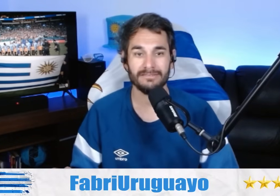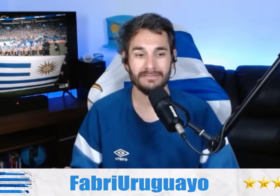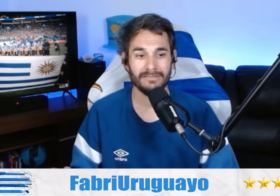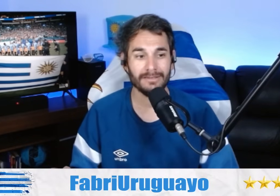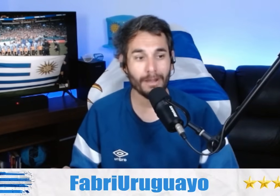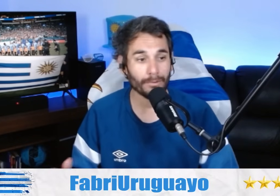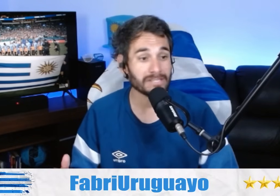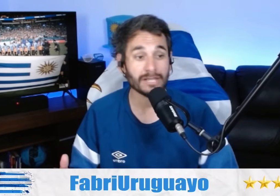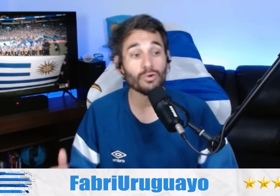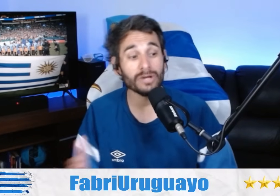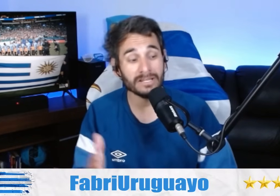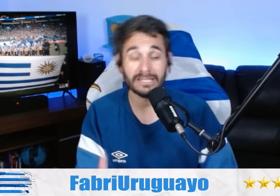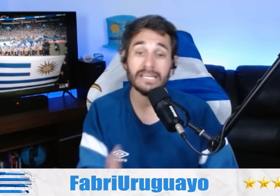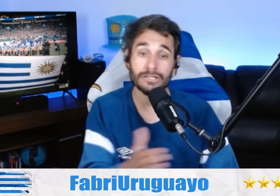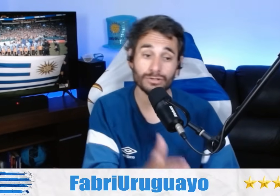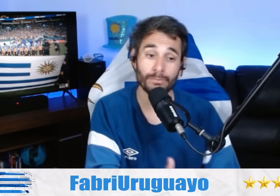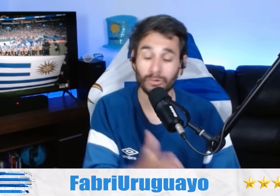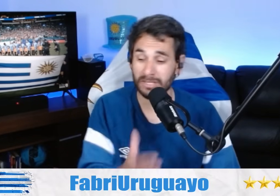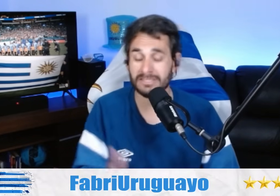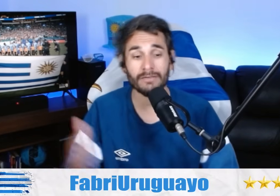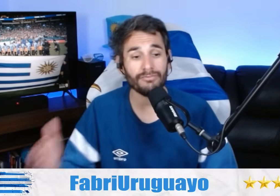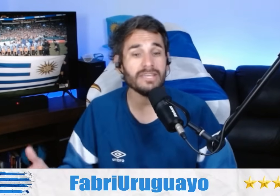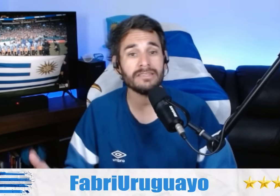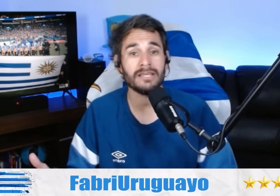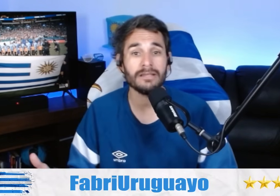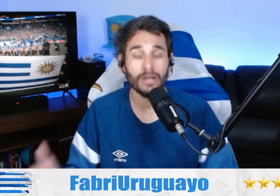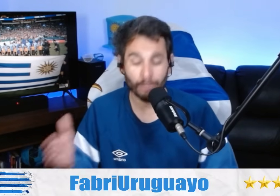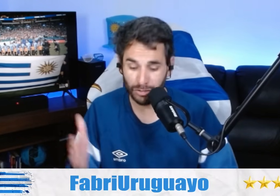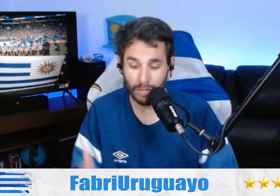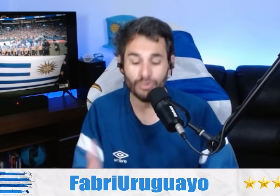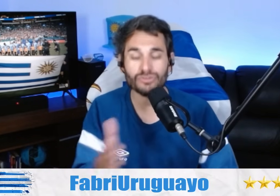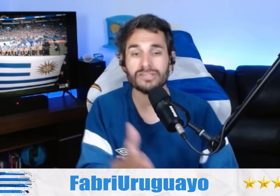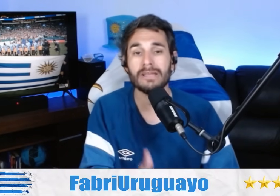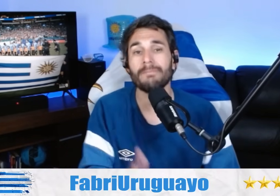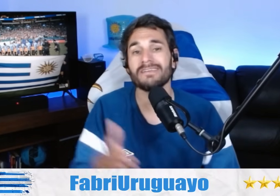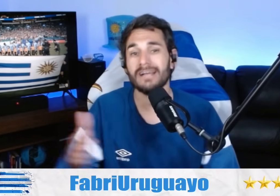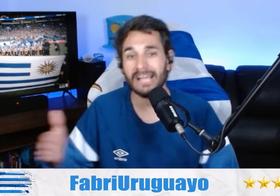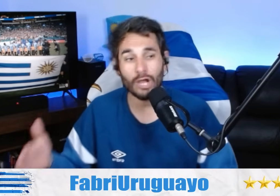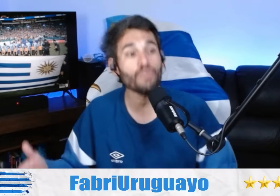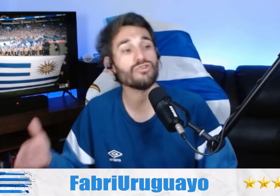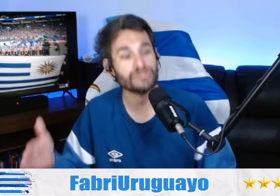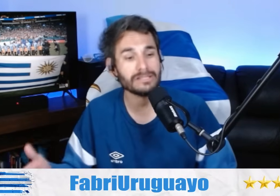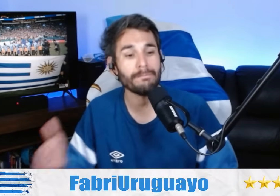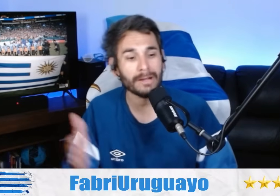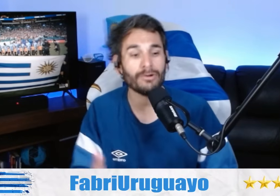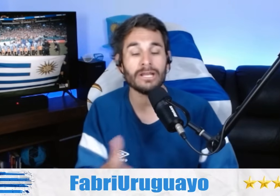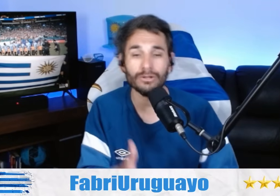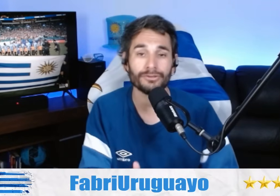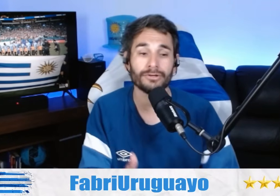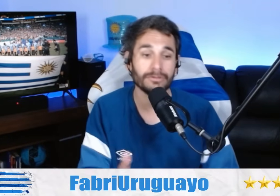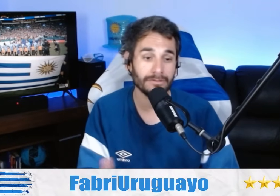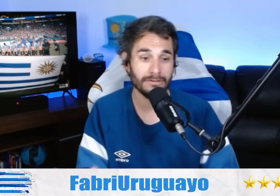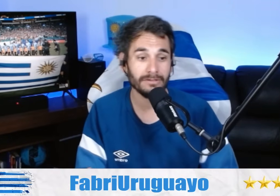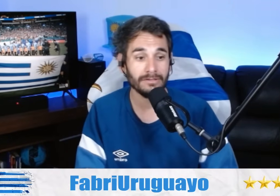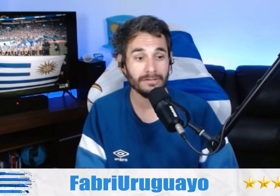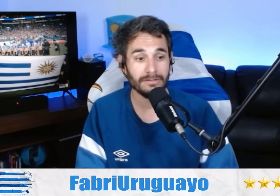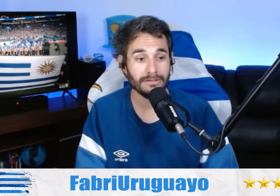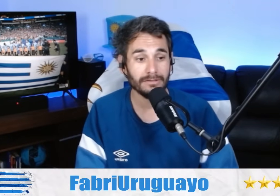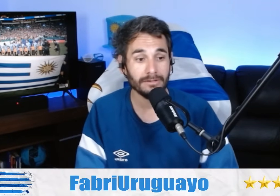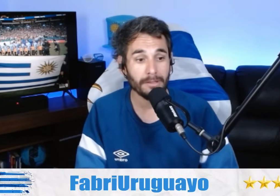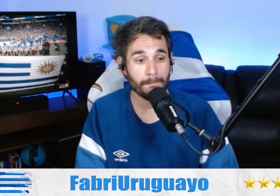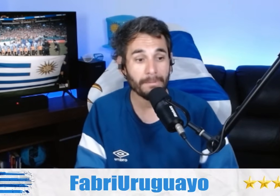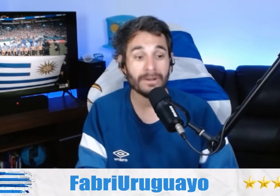pasar porque se cubren entre ellos porque se defienden porque el uno se tapa uno sea con el